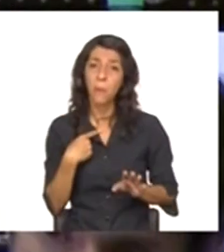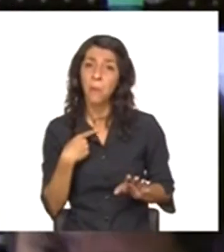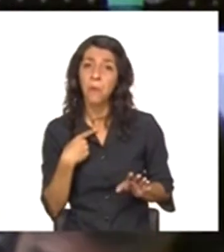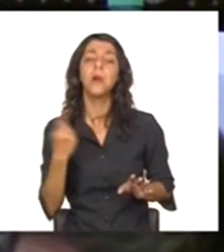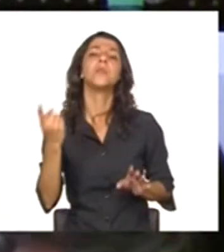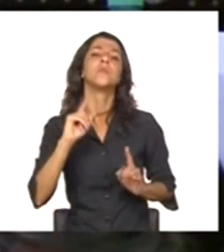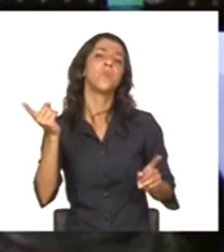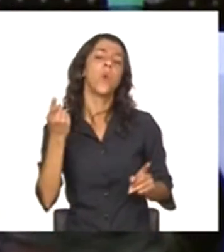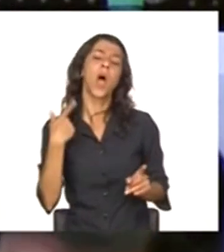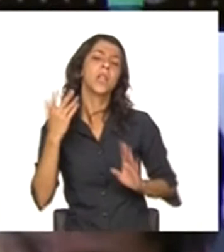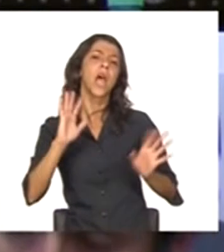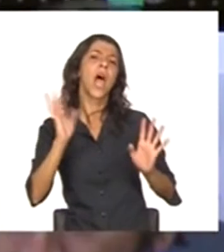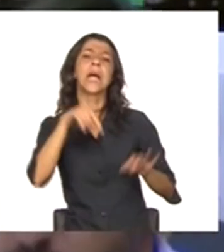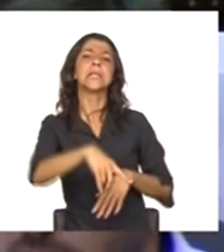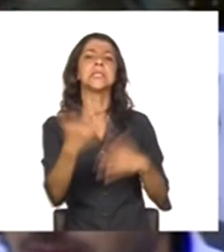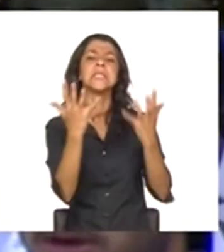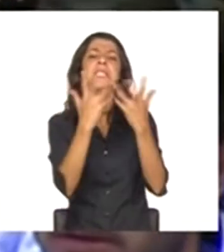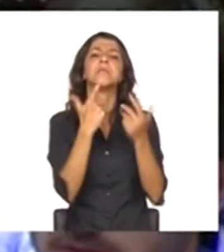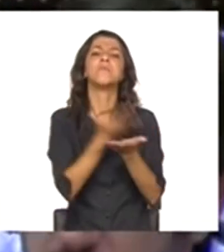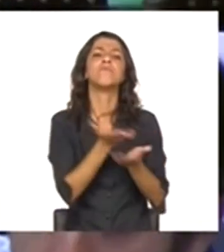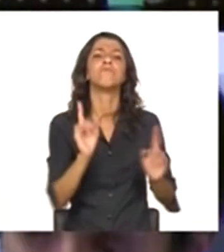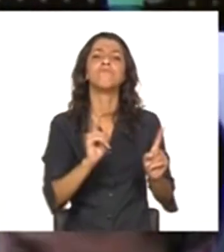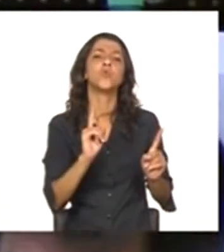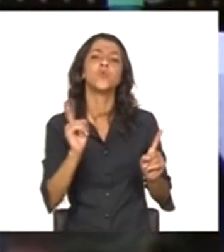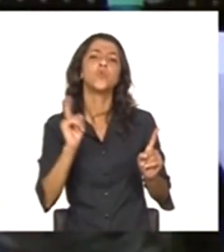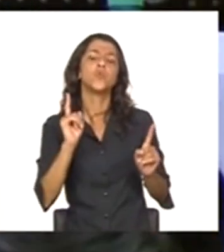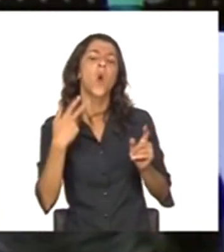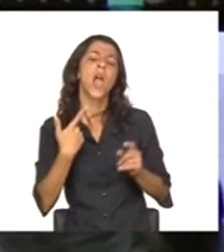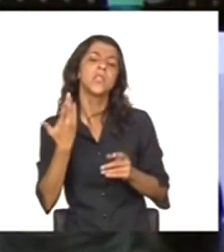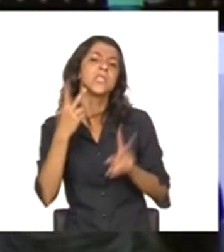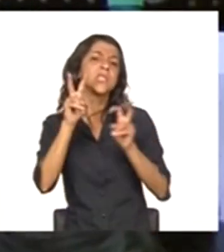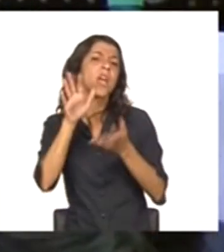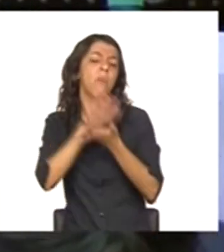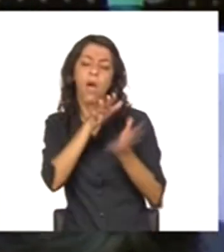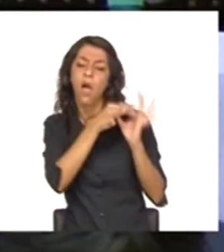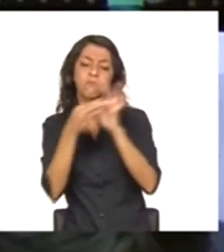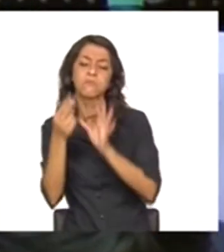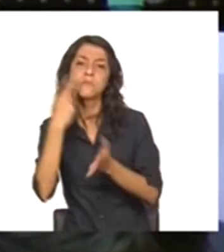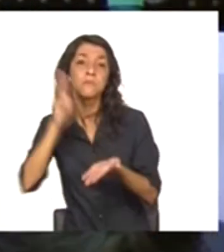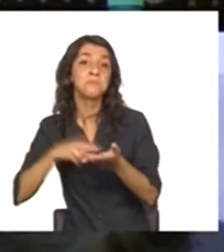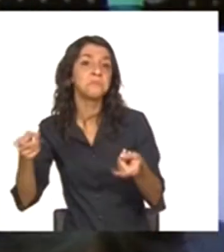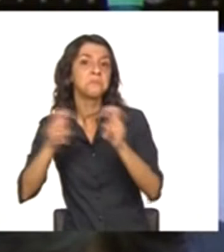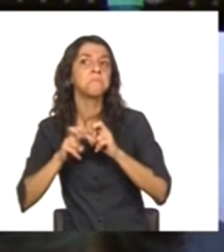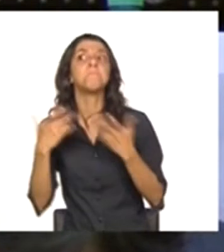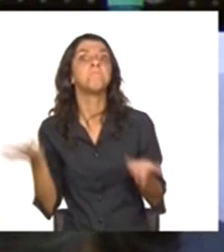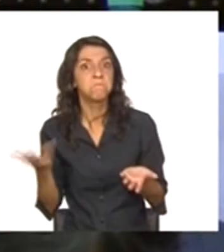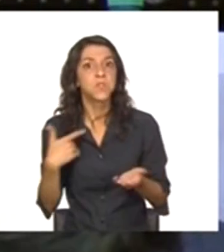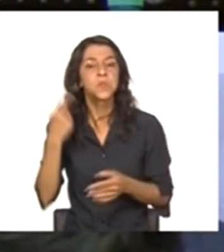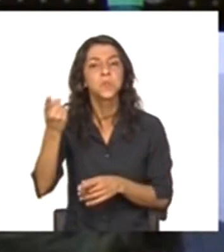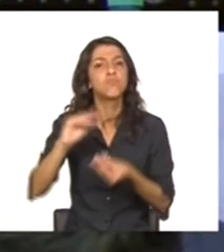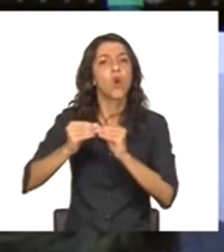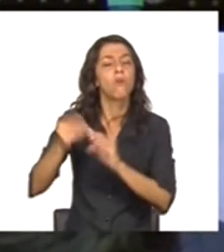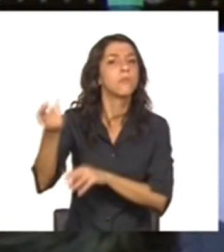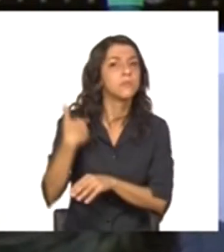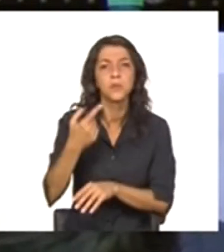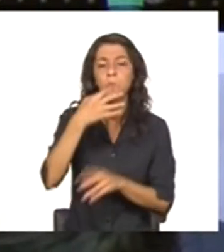del oficialismo, que este proyecto no tenía un carácter fiscal. Entonces, evidentemente, debemos buscar en otro lugar sus causas. Bueno, puede